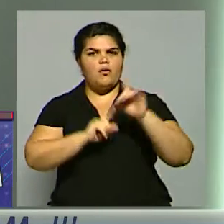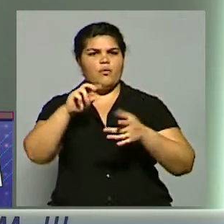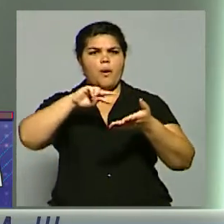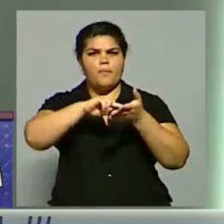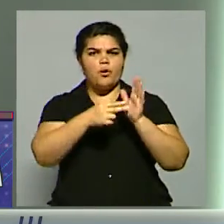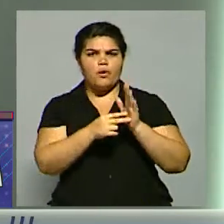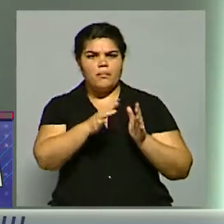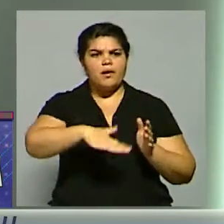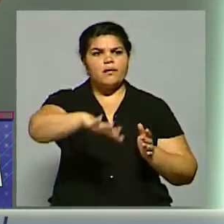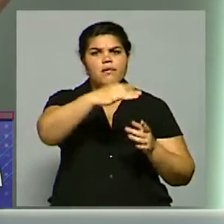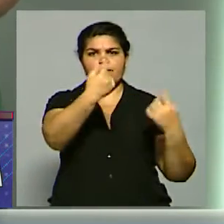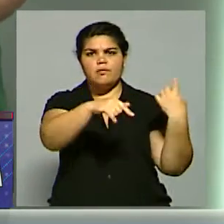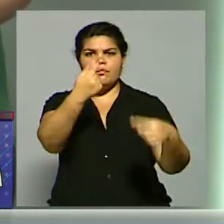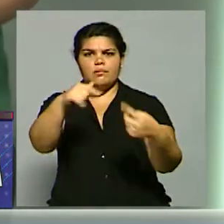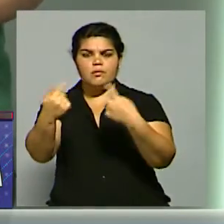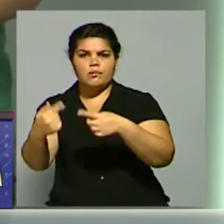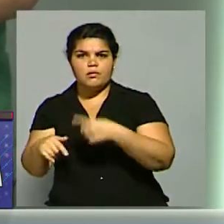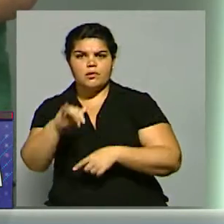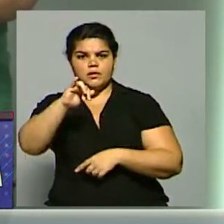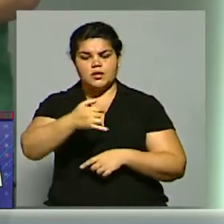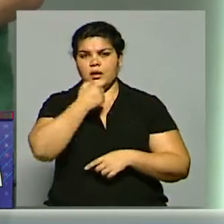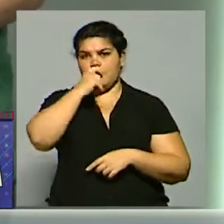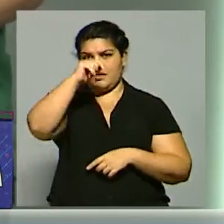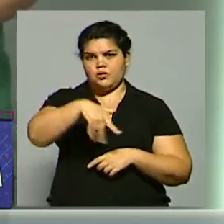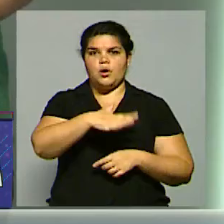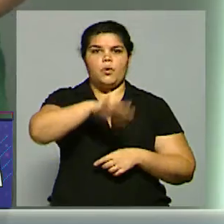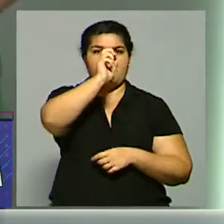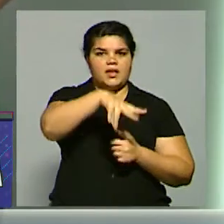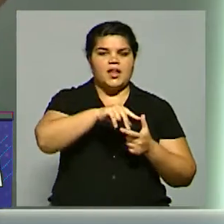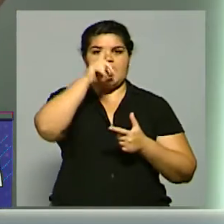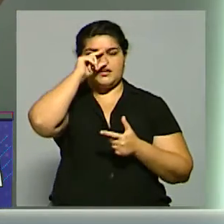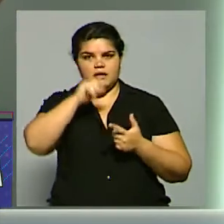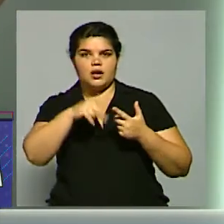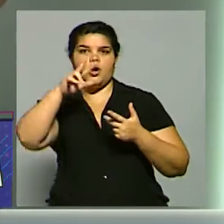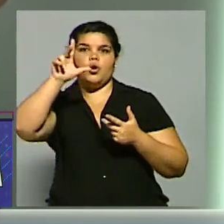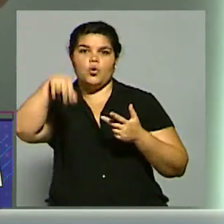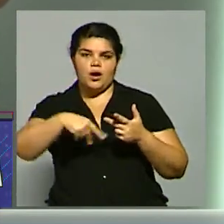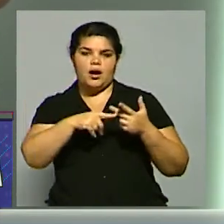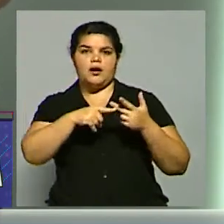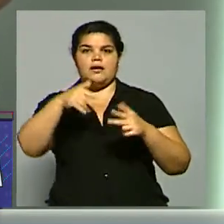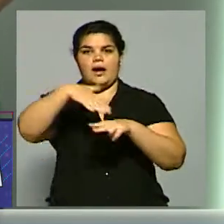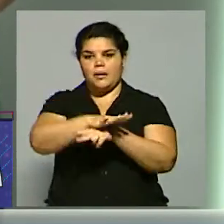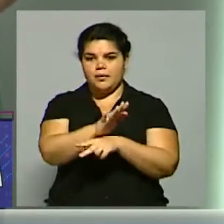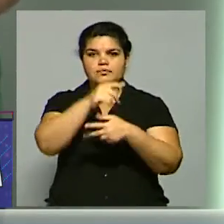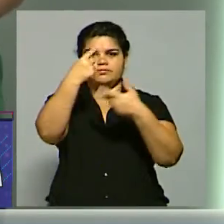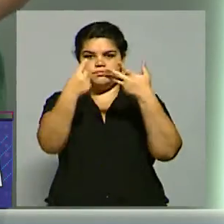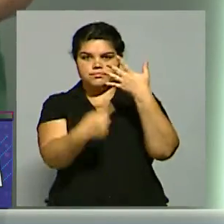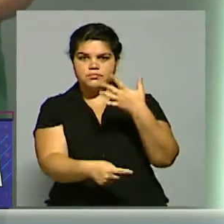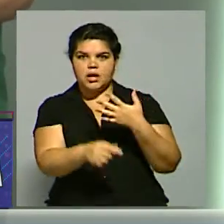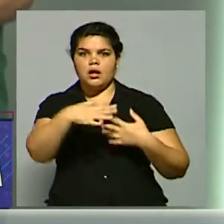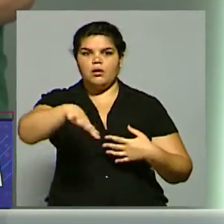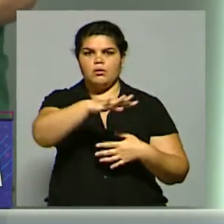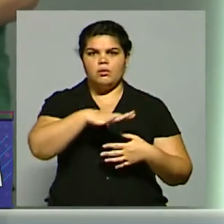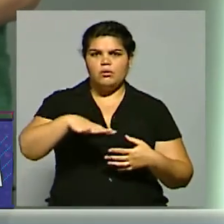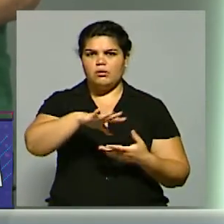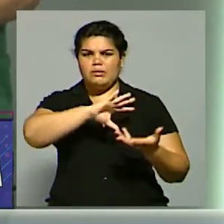inconvenientes para aquellos que estaban en el Gran Mendoza, lo que es Guaymallén, Las Heras, Luján, también en Capital, en Ciudad. Sufrieron algunas alteraciones